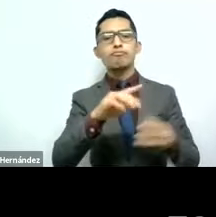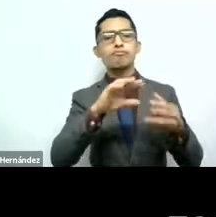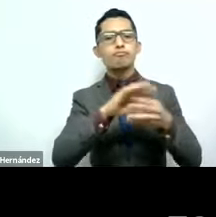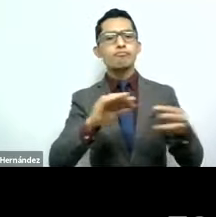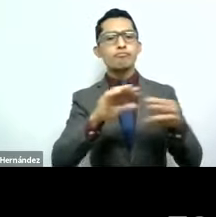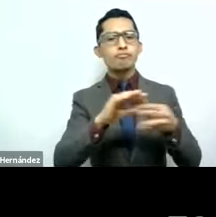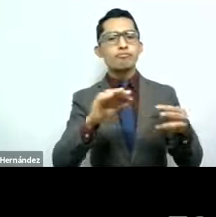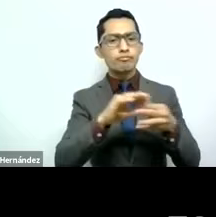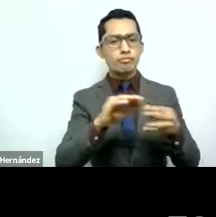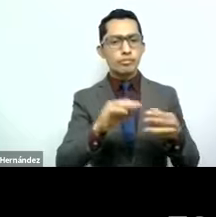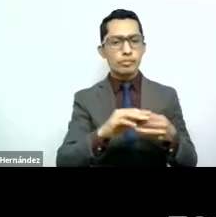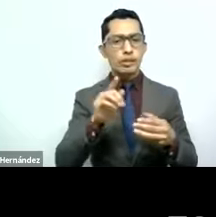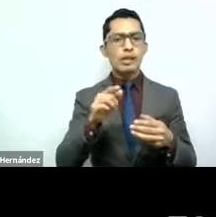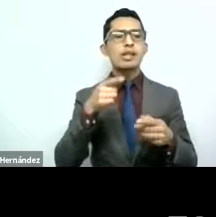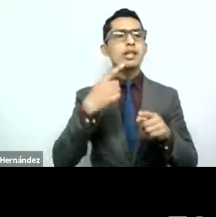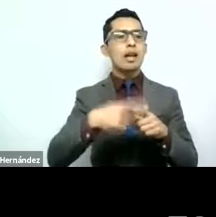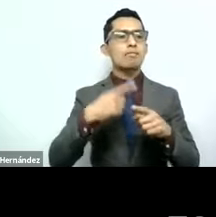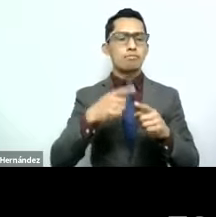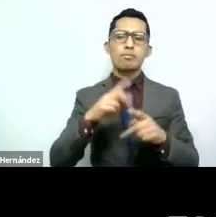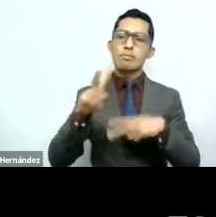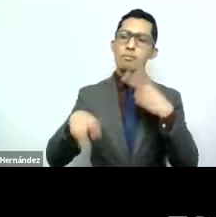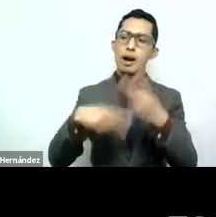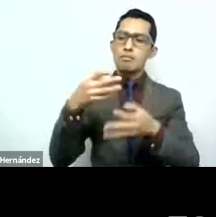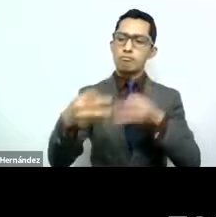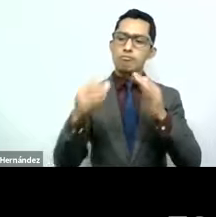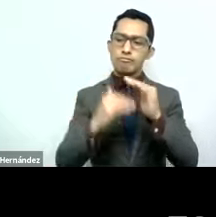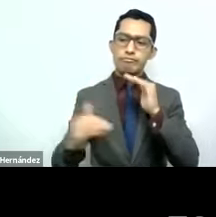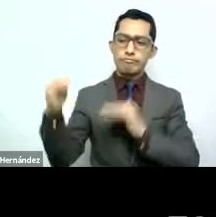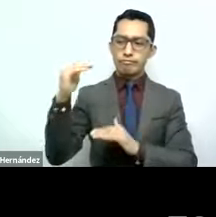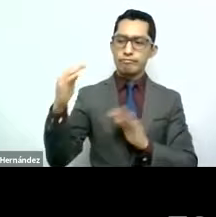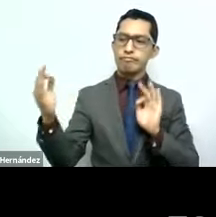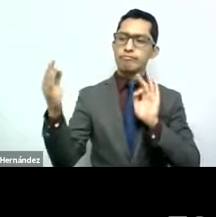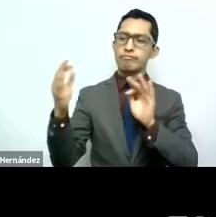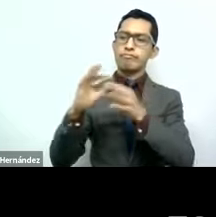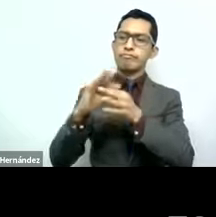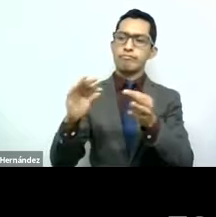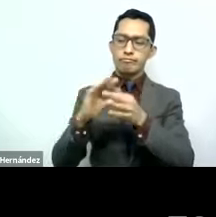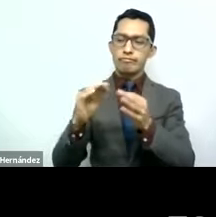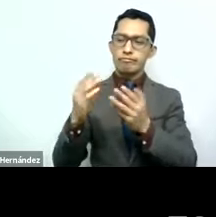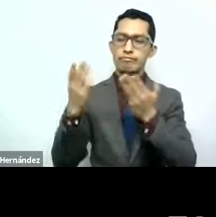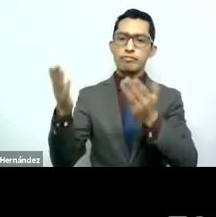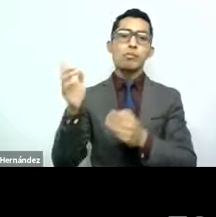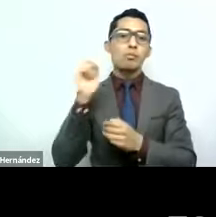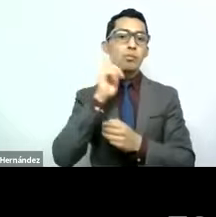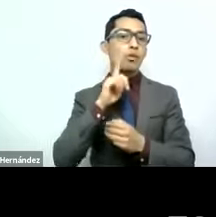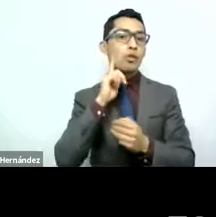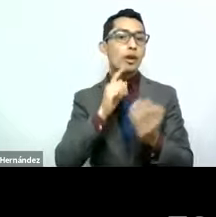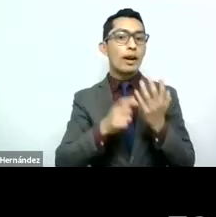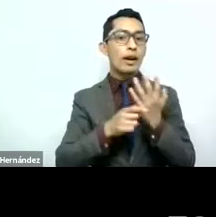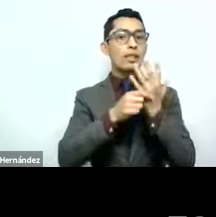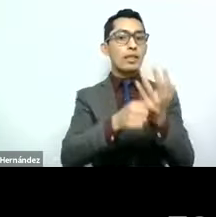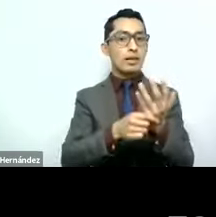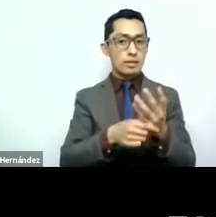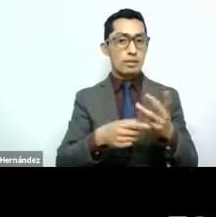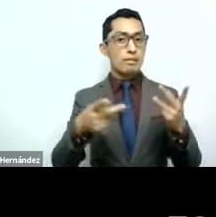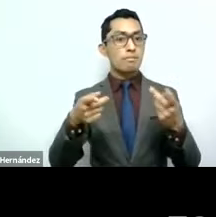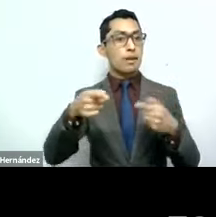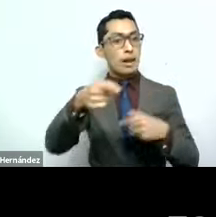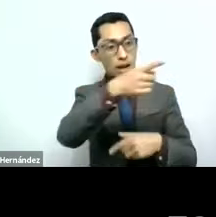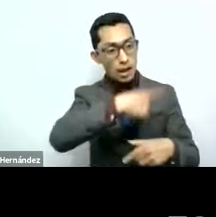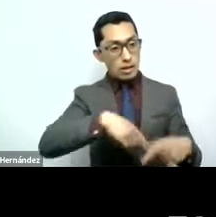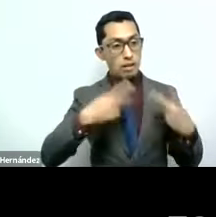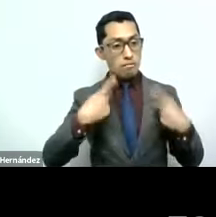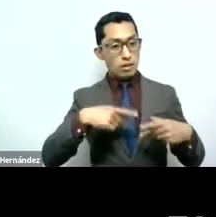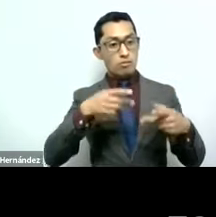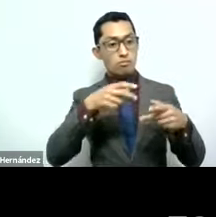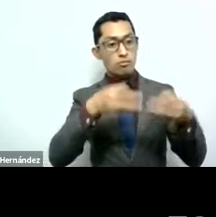en revisión ante la Suprema Corte, porque ella dice, a ver, los juzgadores que conocieron de mi